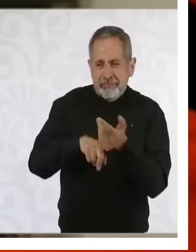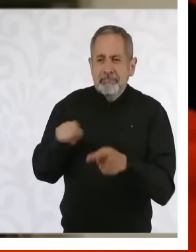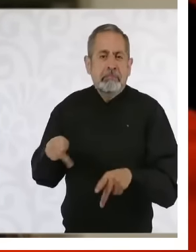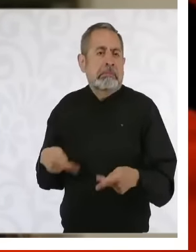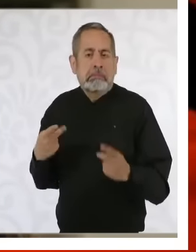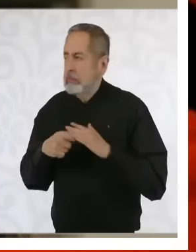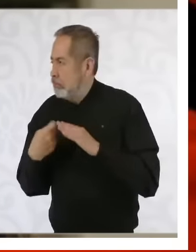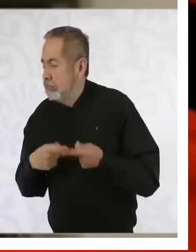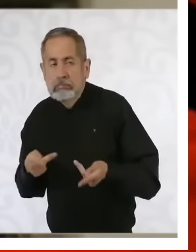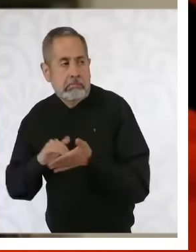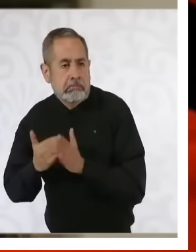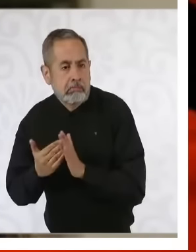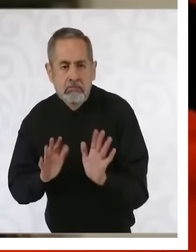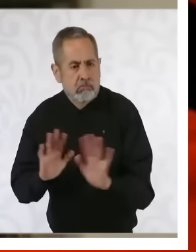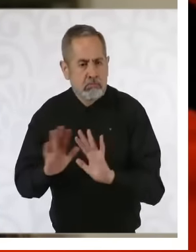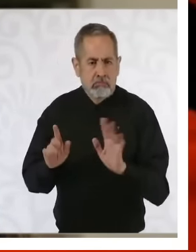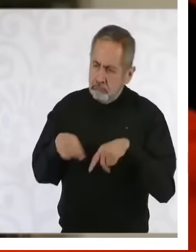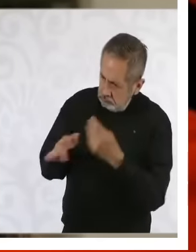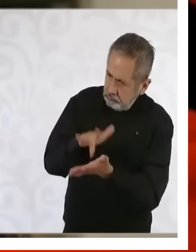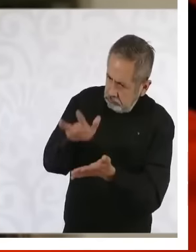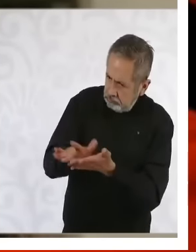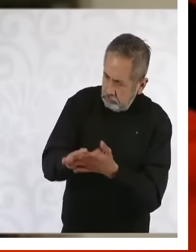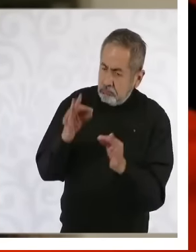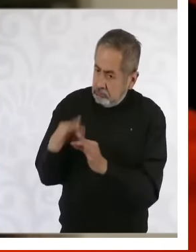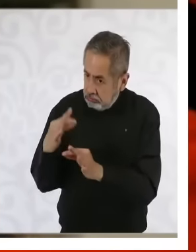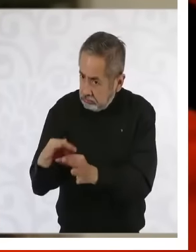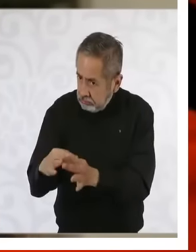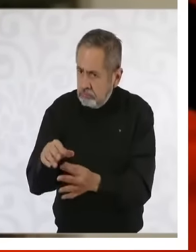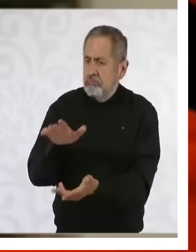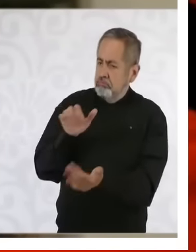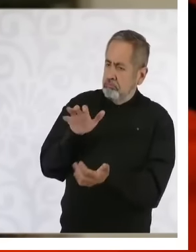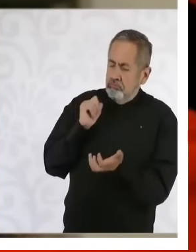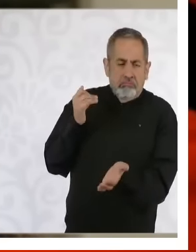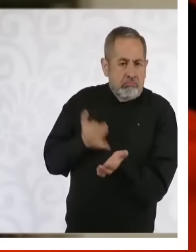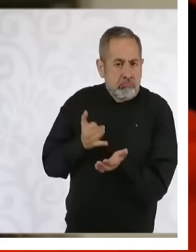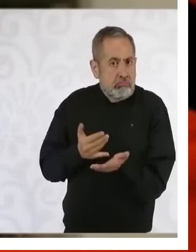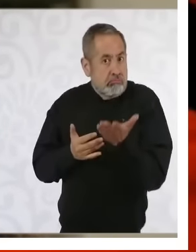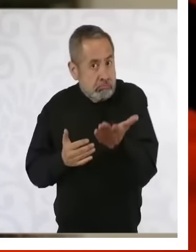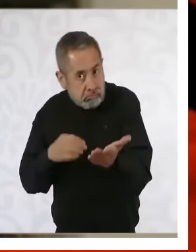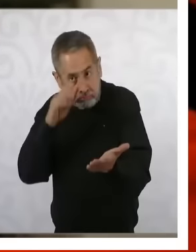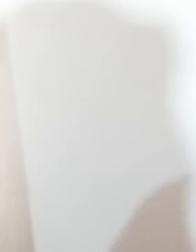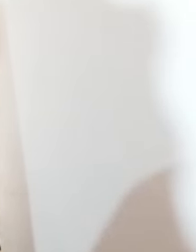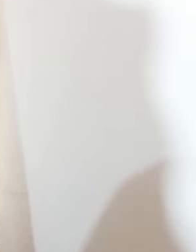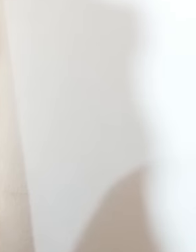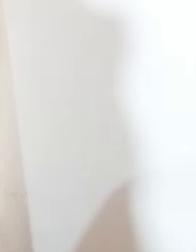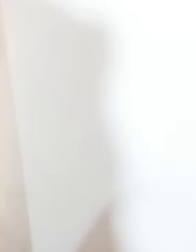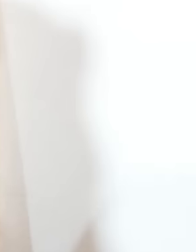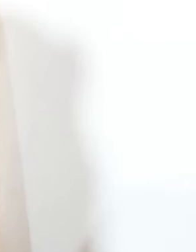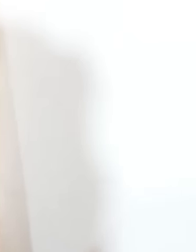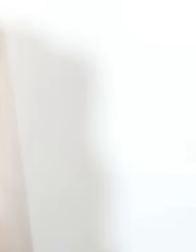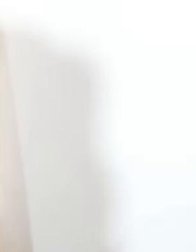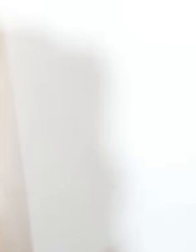en este sector. Entonces, ¿seguiría apoyando esta parte de los productores artesanales? Bueno,